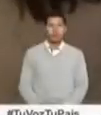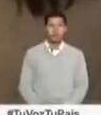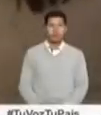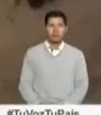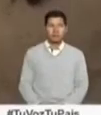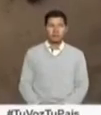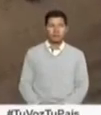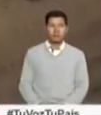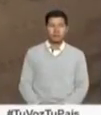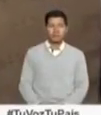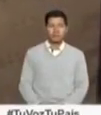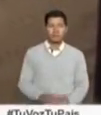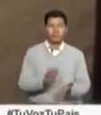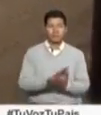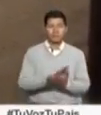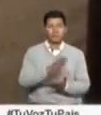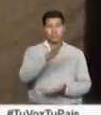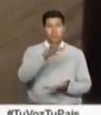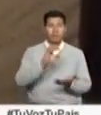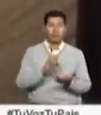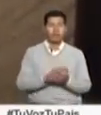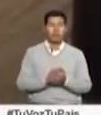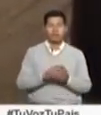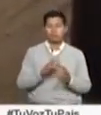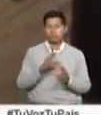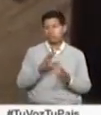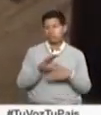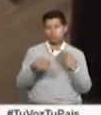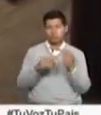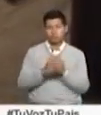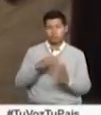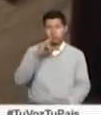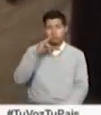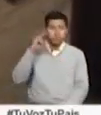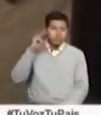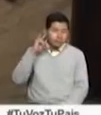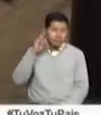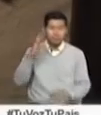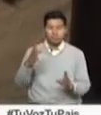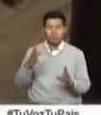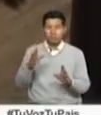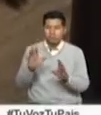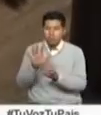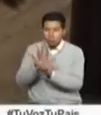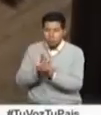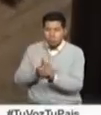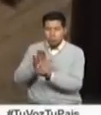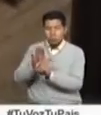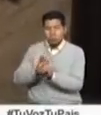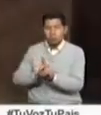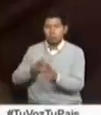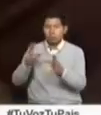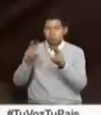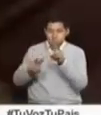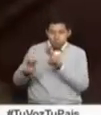sexual a niños y adolescentes es un tipo de violencia. Puede ocurrir con o sin contacto físico. Sin embargo, las consecuencias son innumerables